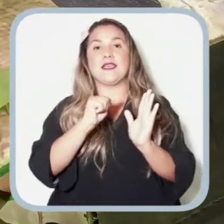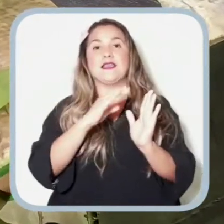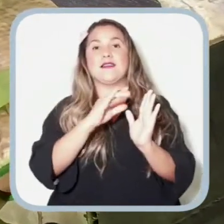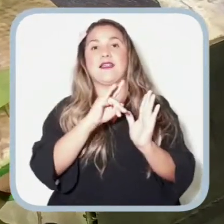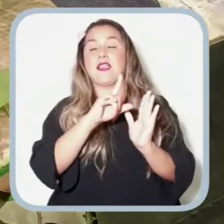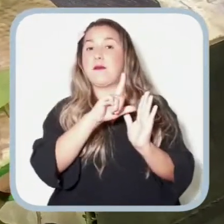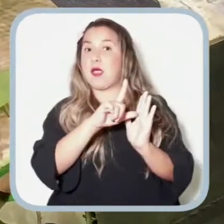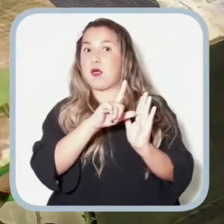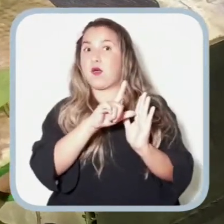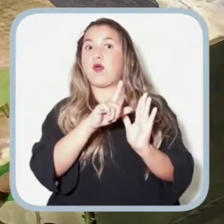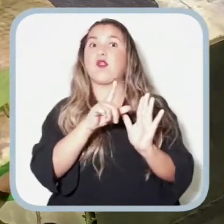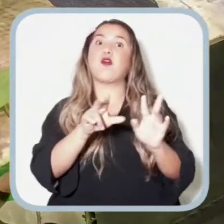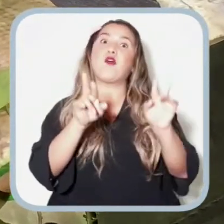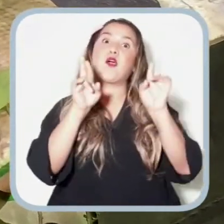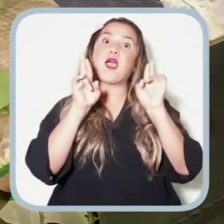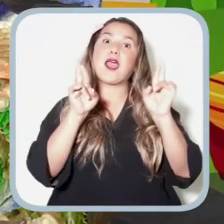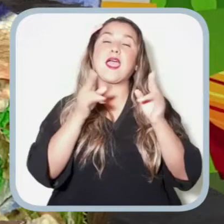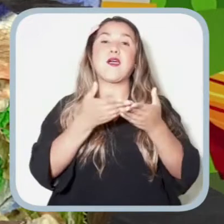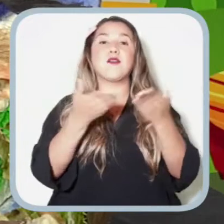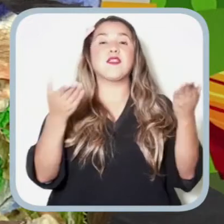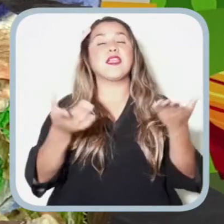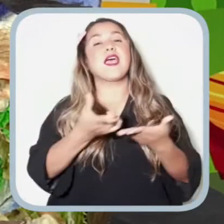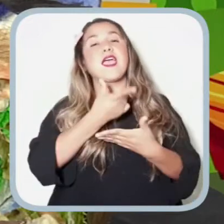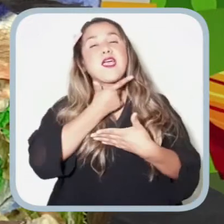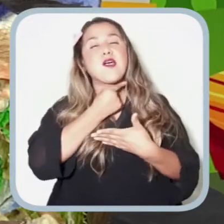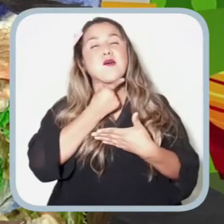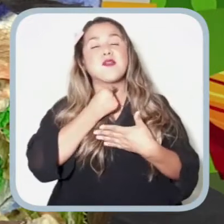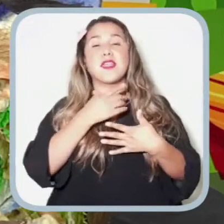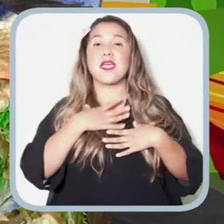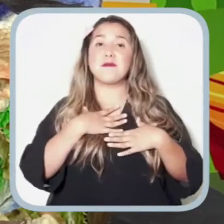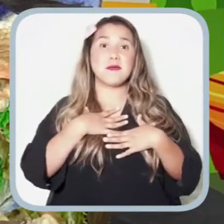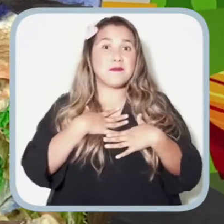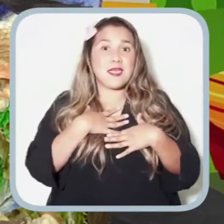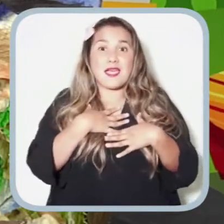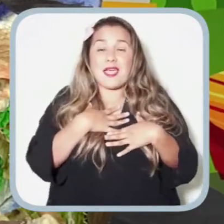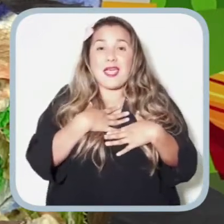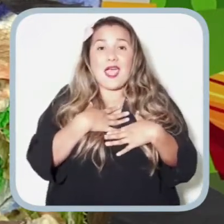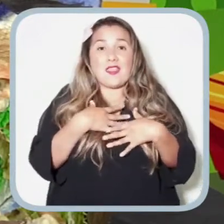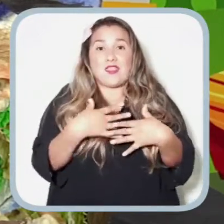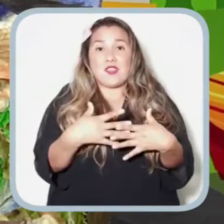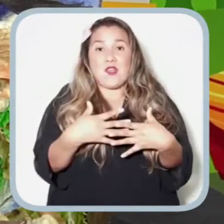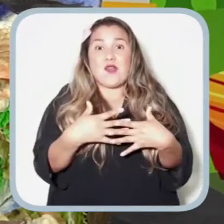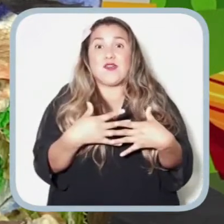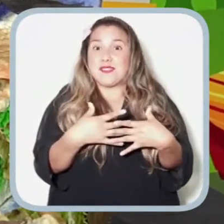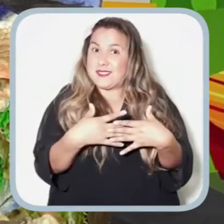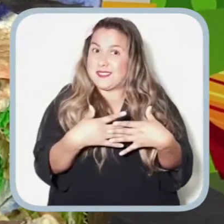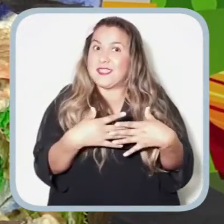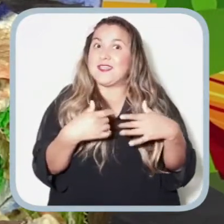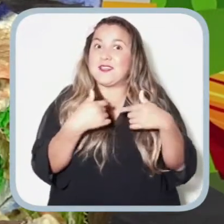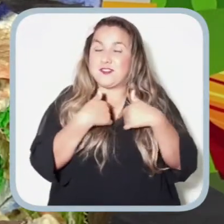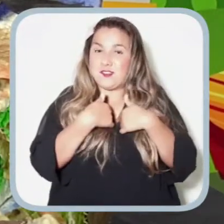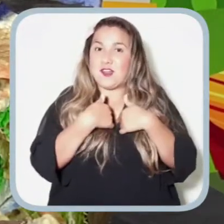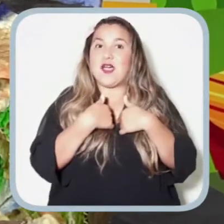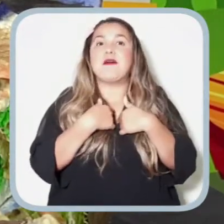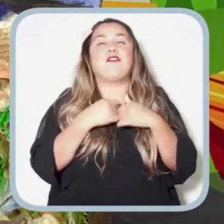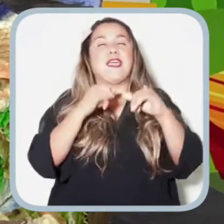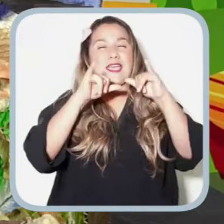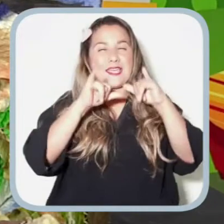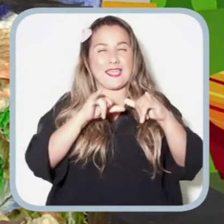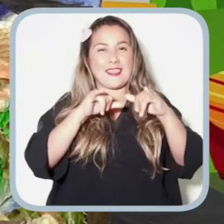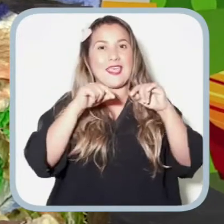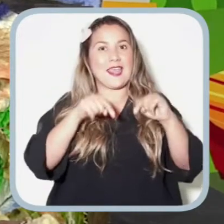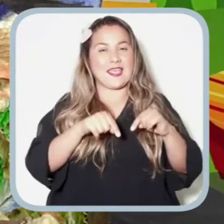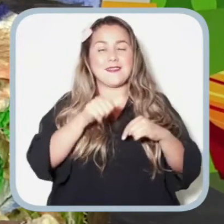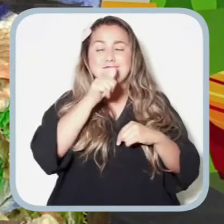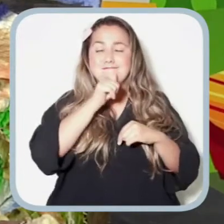espero que les hayan gustado mucho a mí me encantó hacer este cóndor yo me voy a quedar aquí con mucha paciencia esperando que